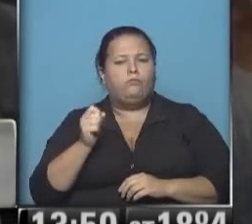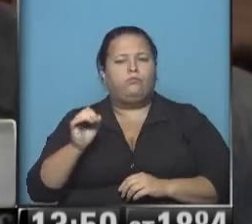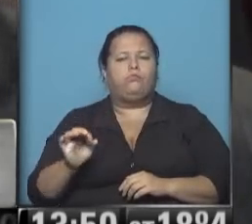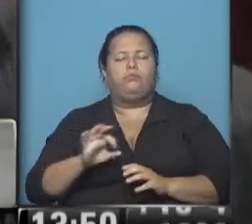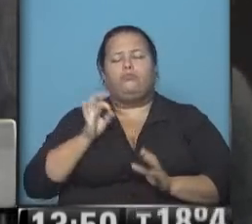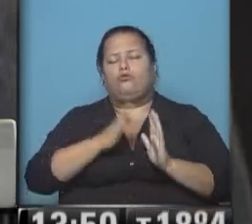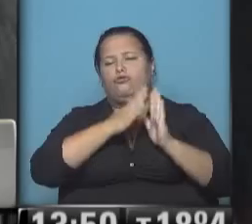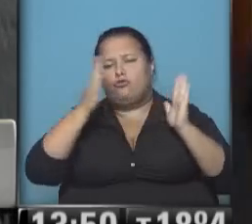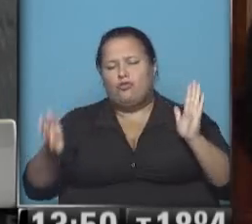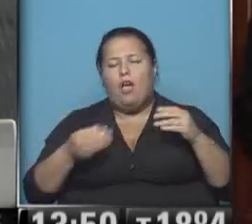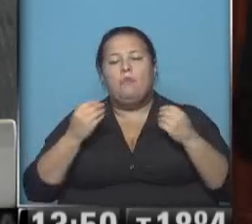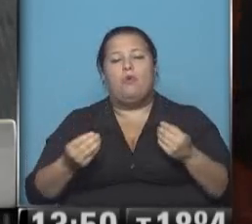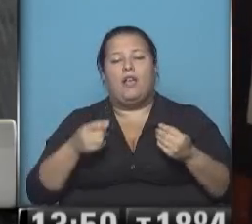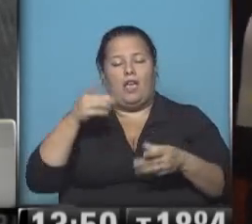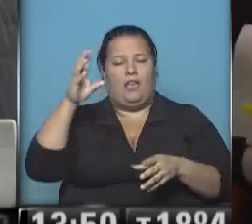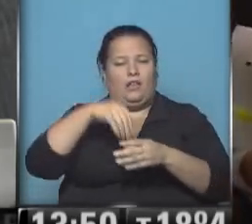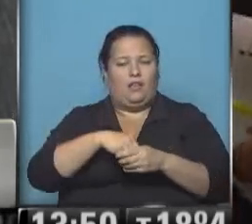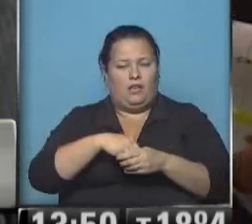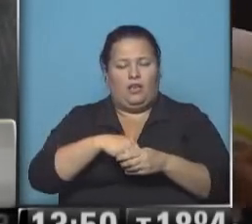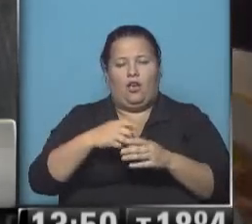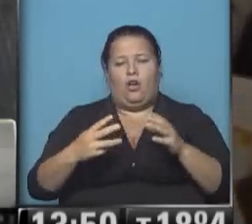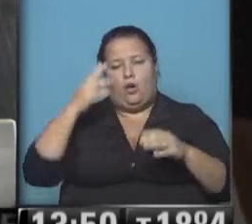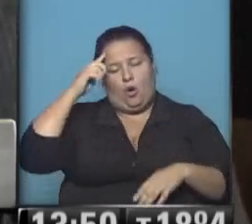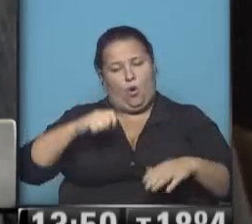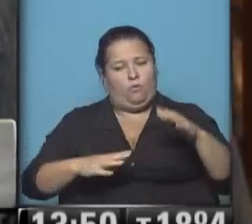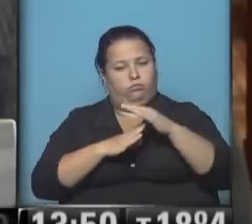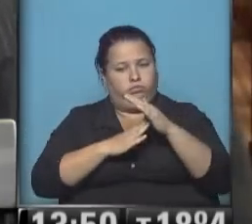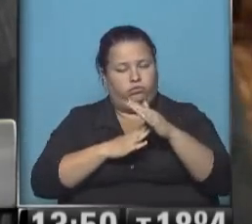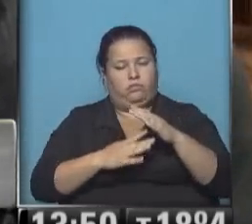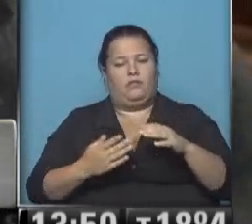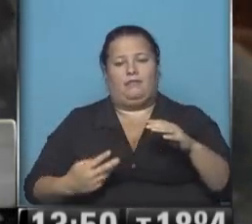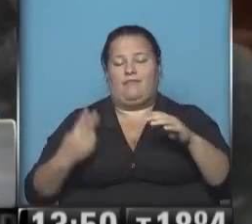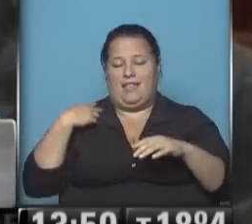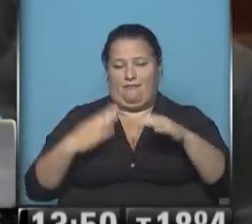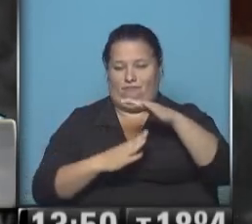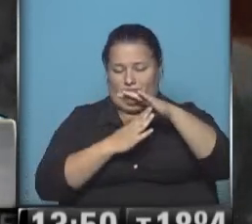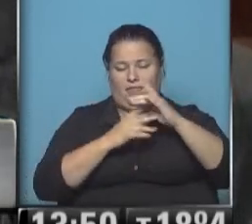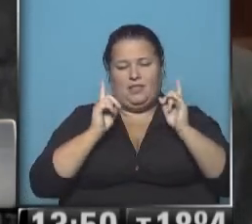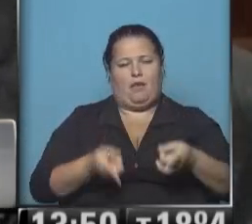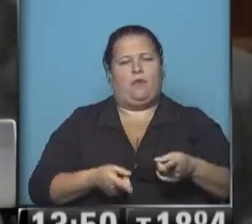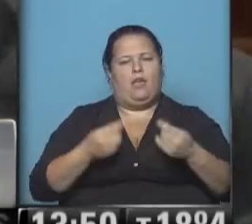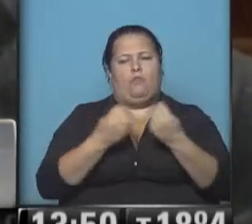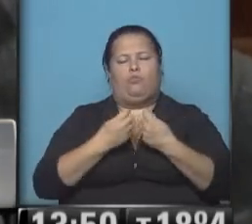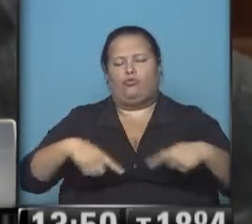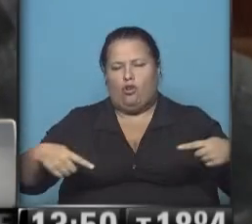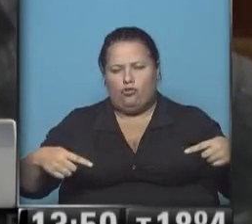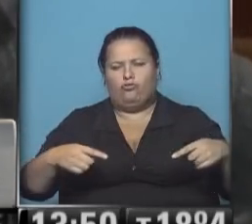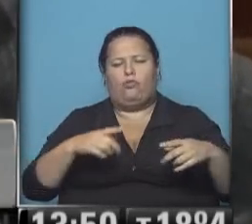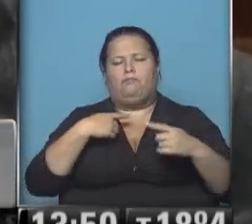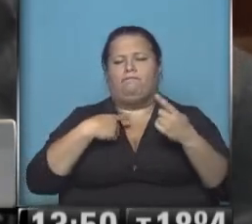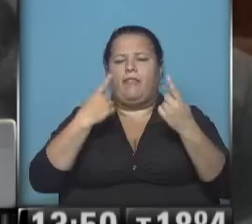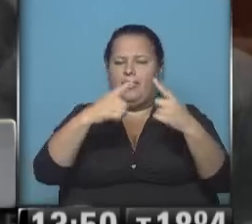largo del tiempo porque a forma de la corte la corte nuestra patronal hemos tenido en muchos casos